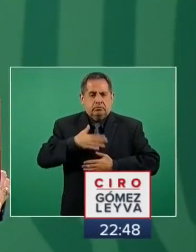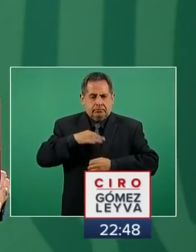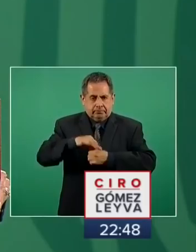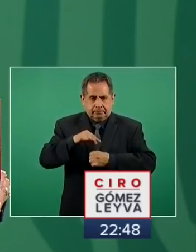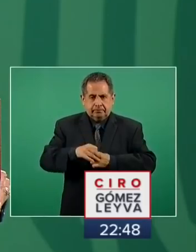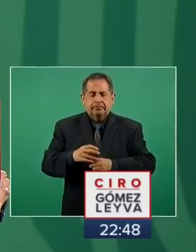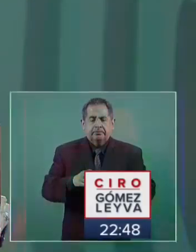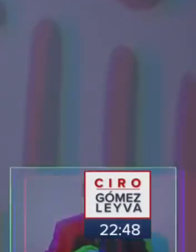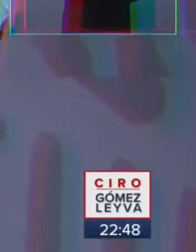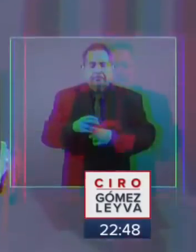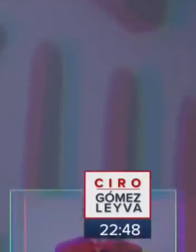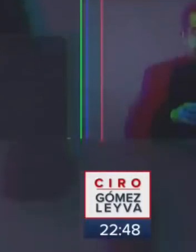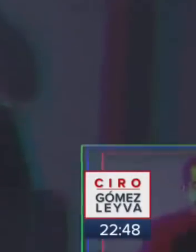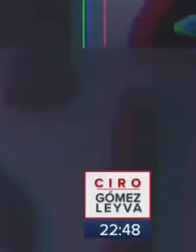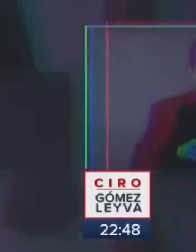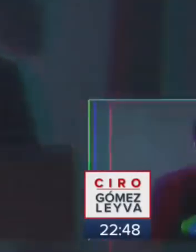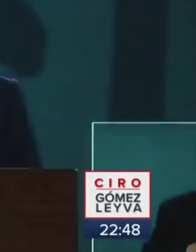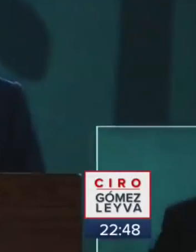Muchas gracias.